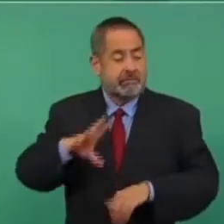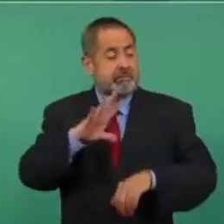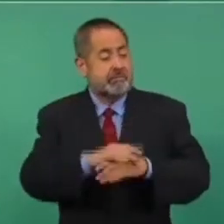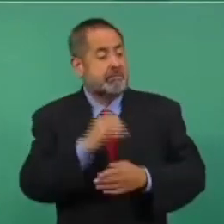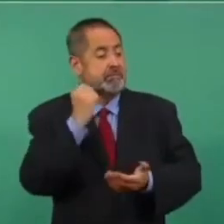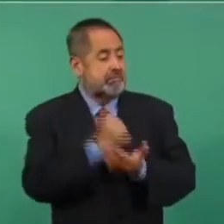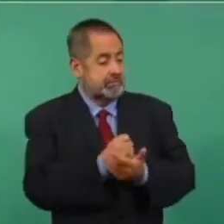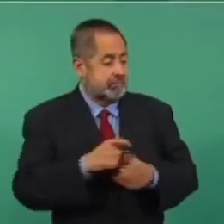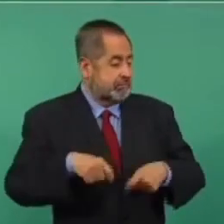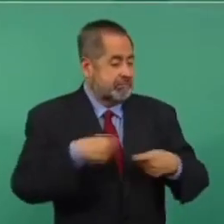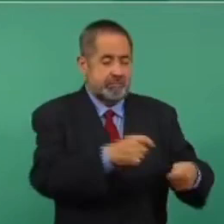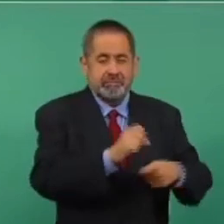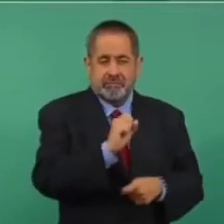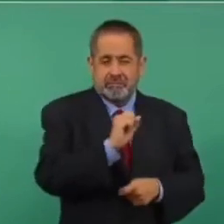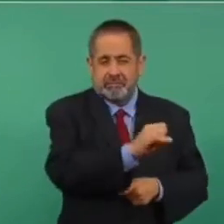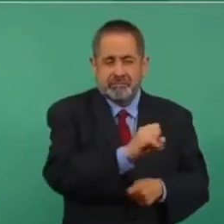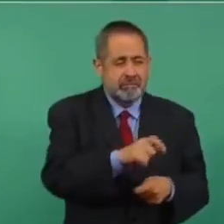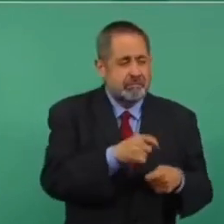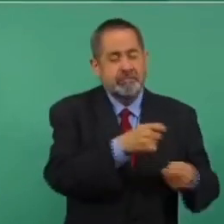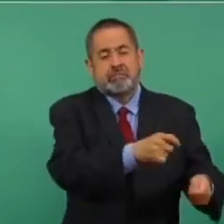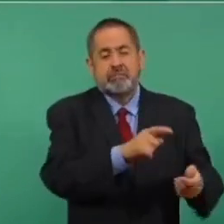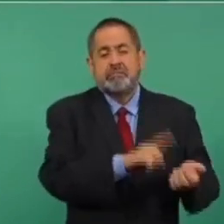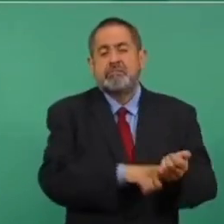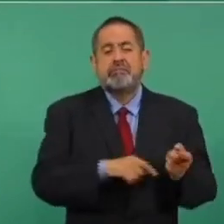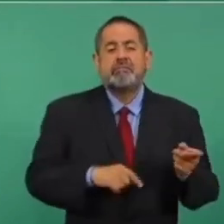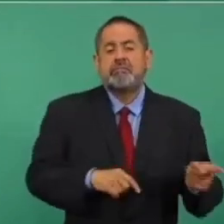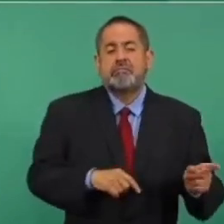para producir energía eléctrica